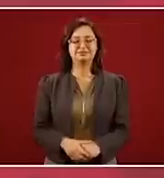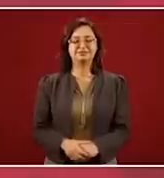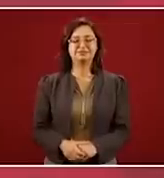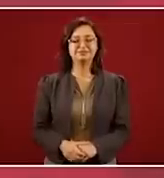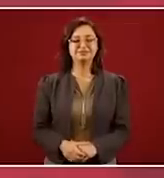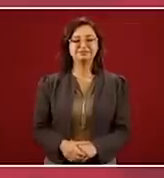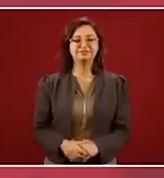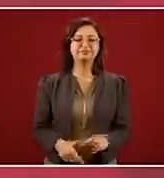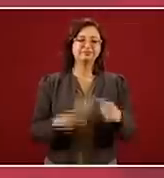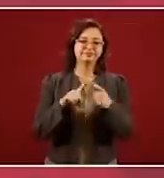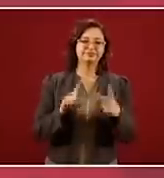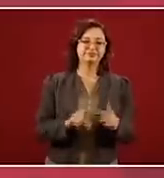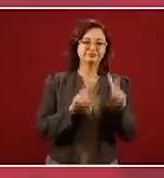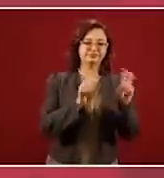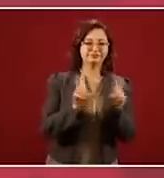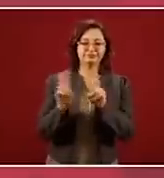en dos partes.